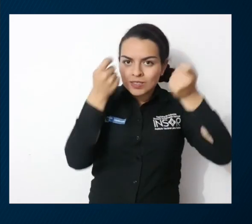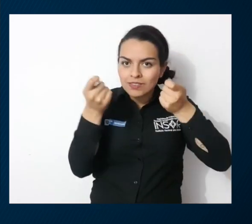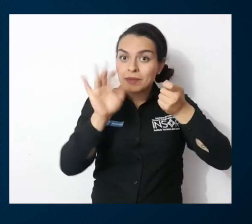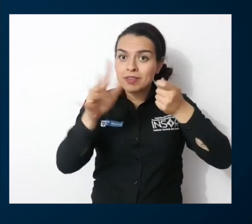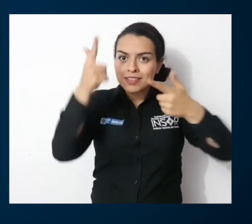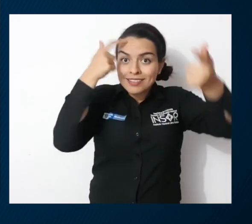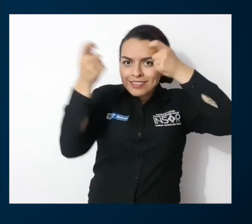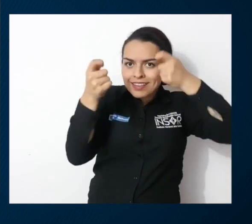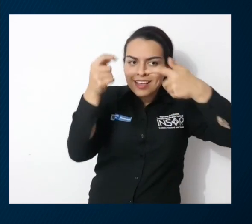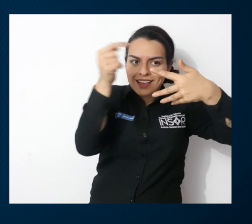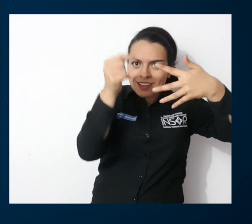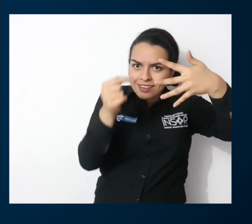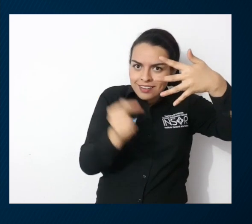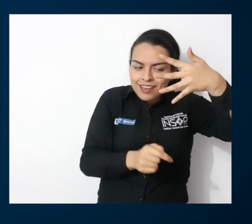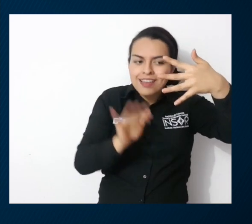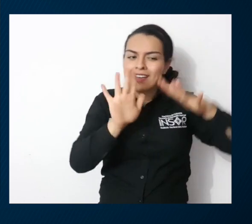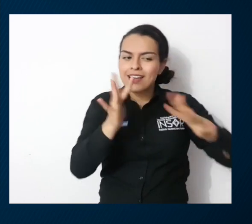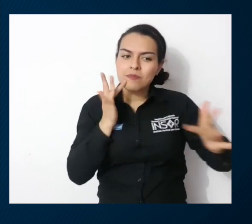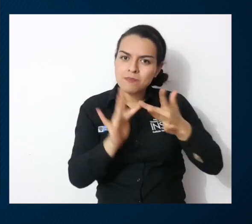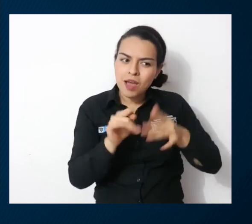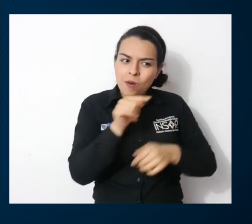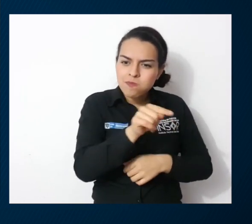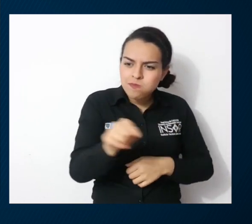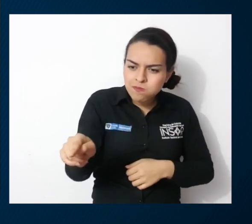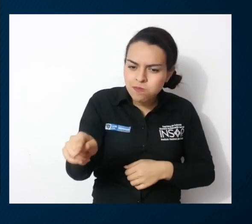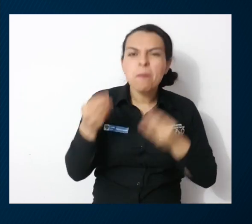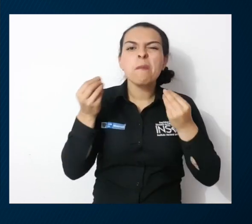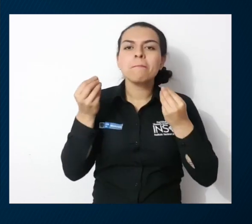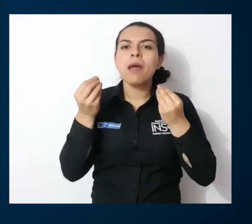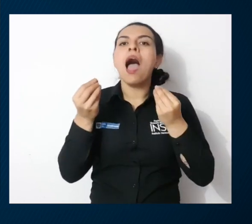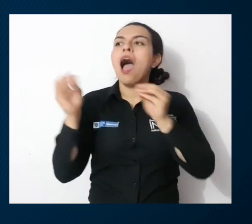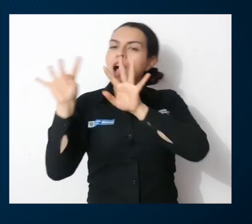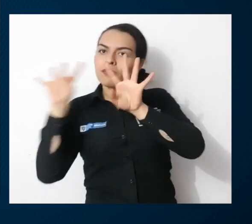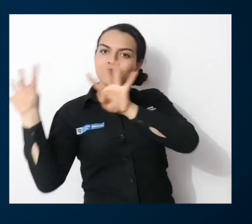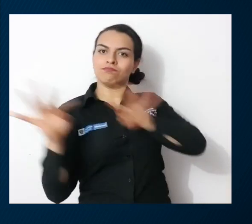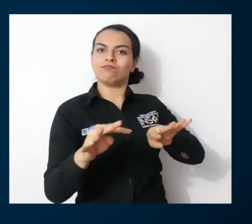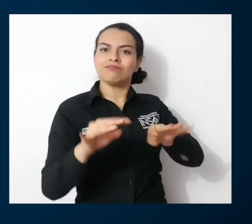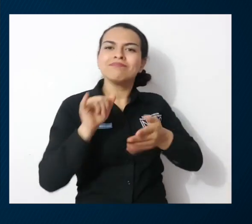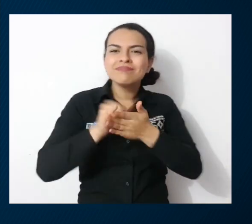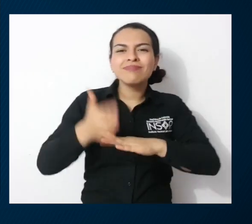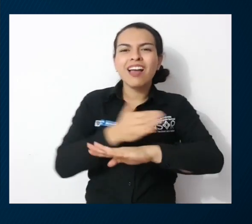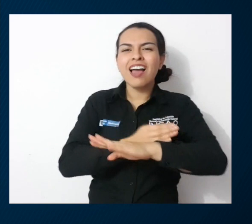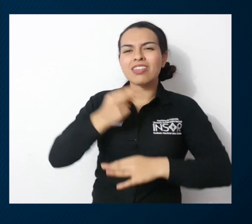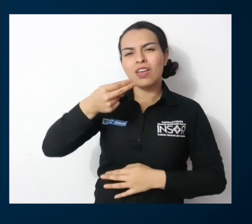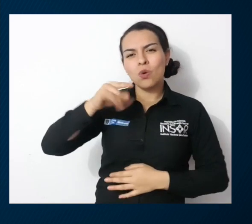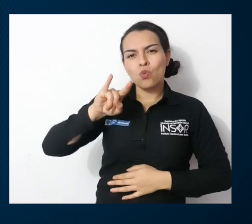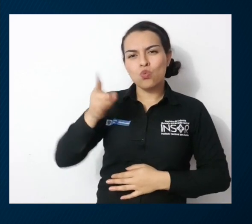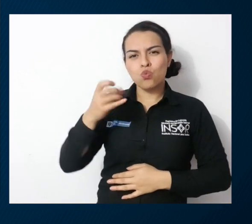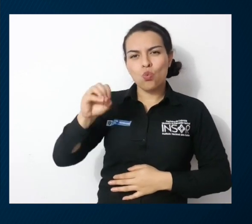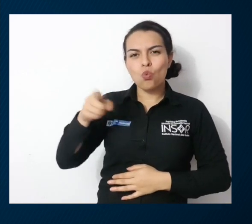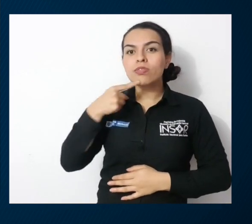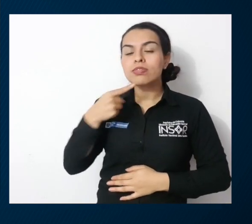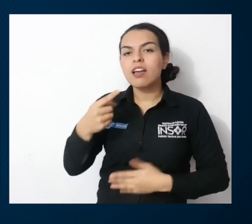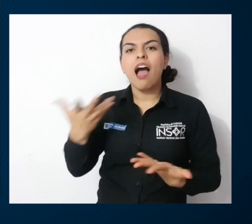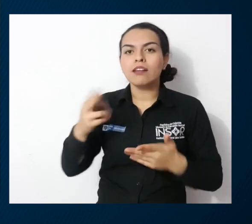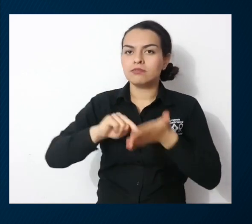distintos niveles y de distintas complejidades para hacer visible y fomentar un poco, esto ata con lo que Hugo acaba de decir, una